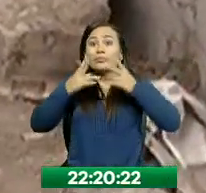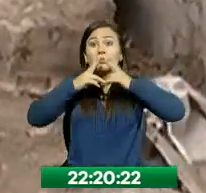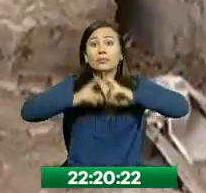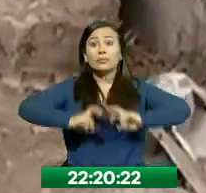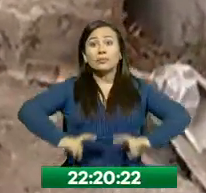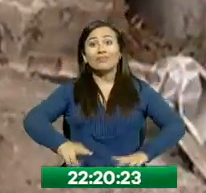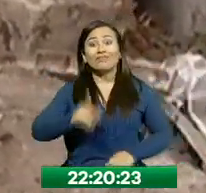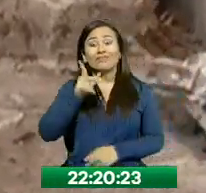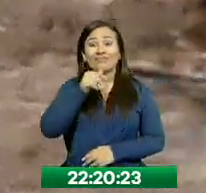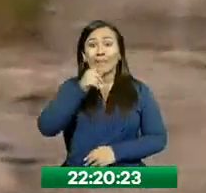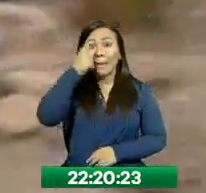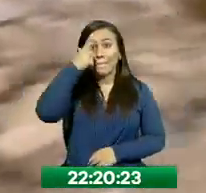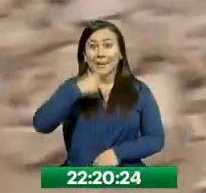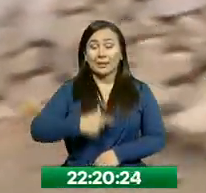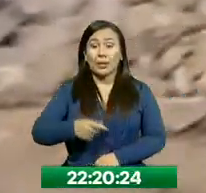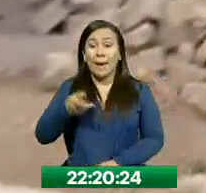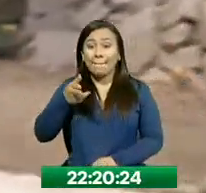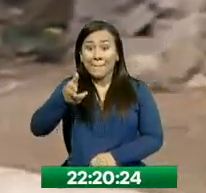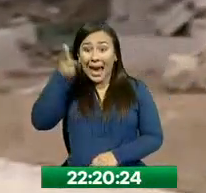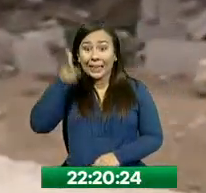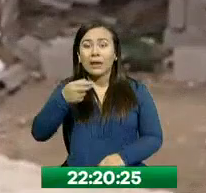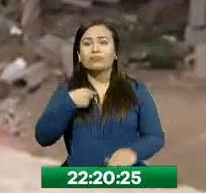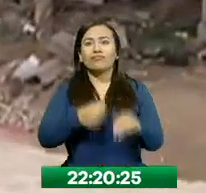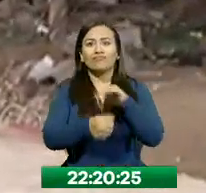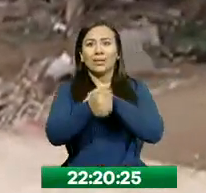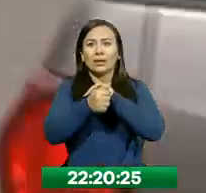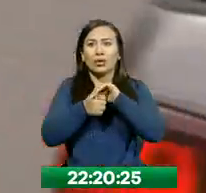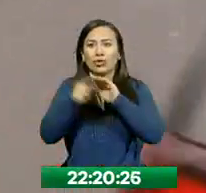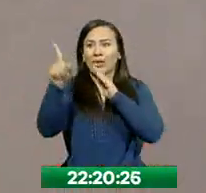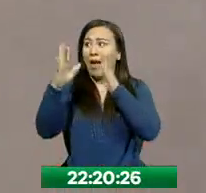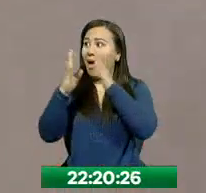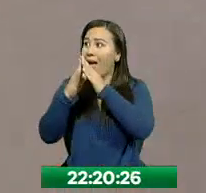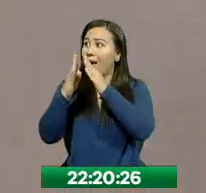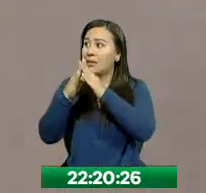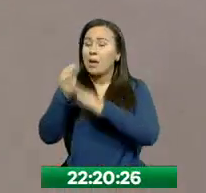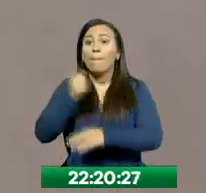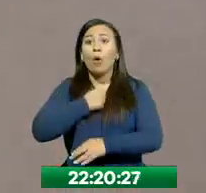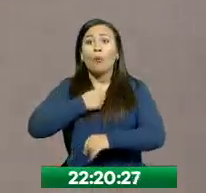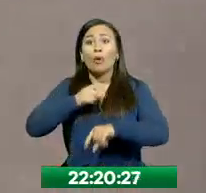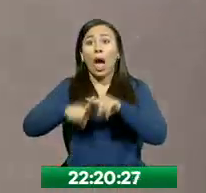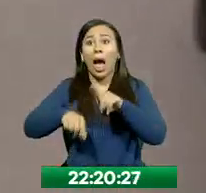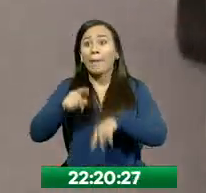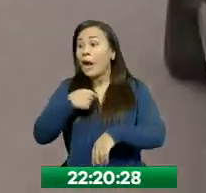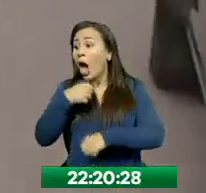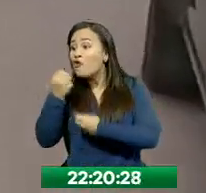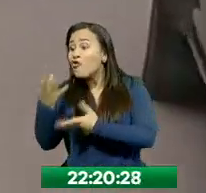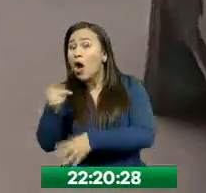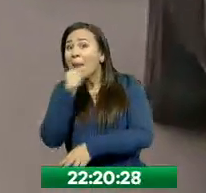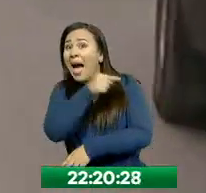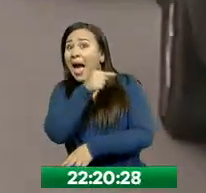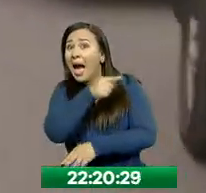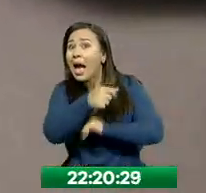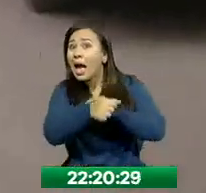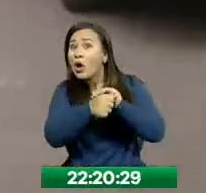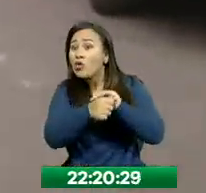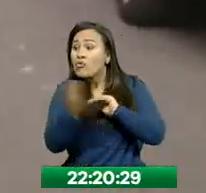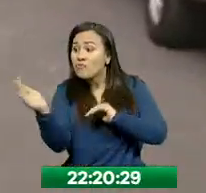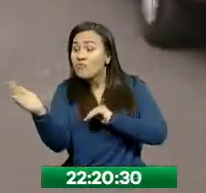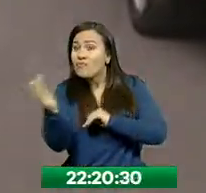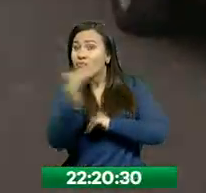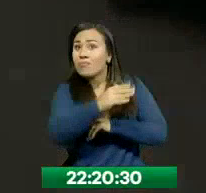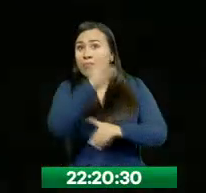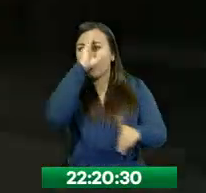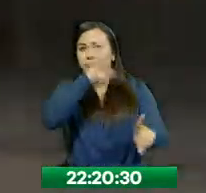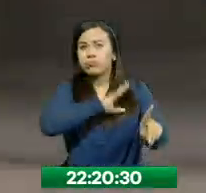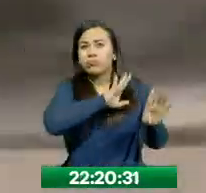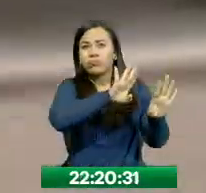presunto asesino se quedó escondido en uno de los domicilios de la zona. Sus propios amigos informaron a la policía sobre la